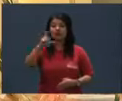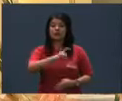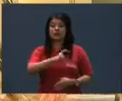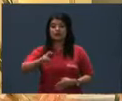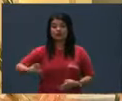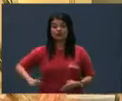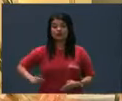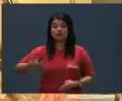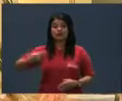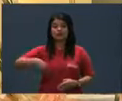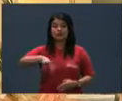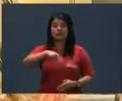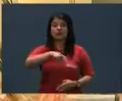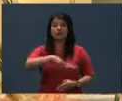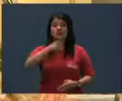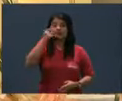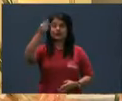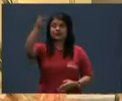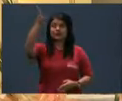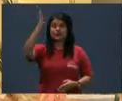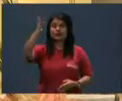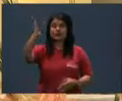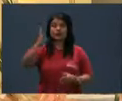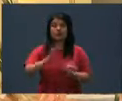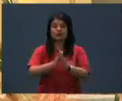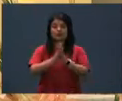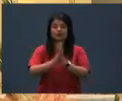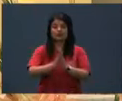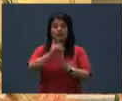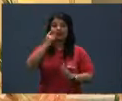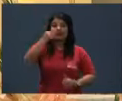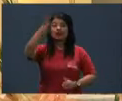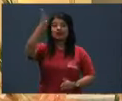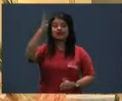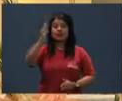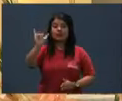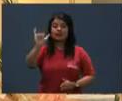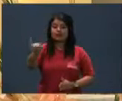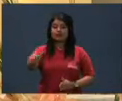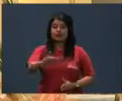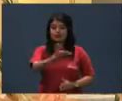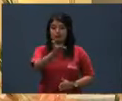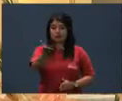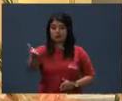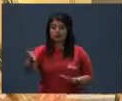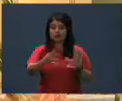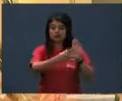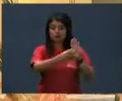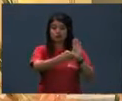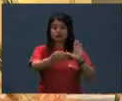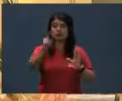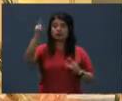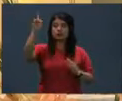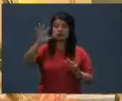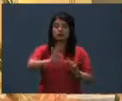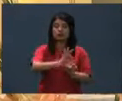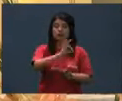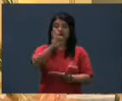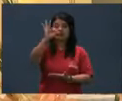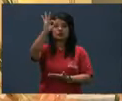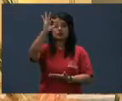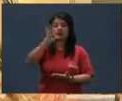Jesucristo nuestro Señor. El Señor esté con ustedes.